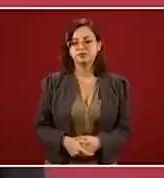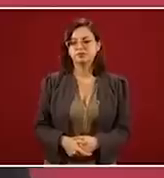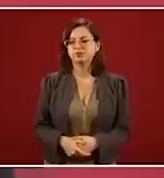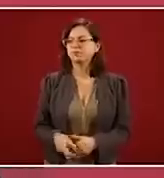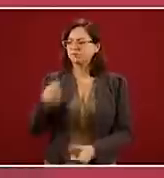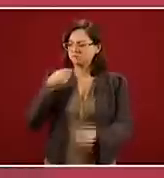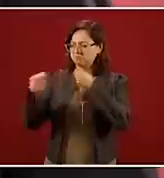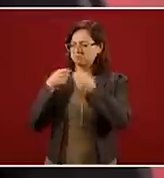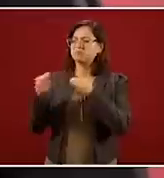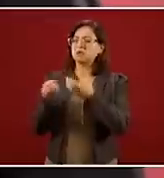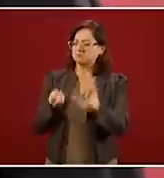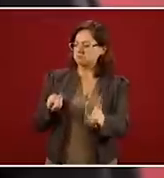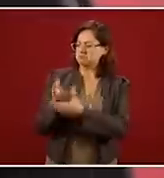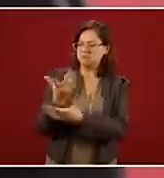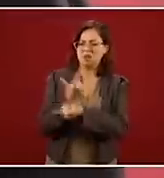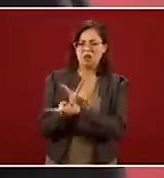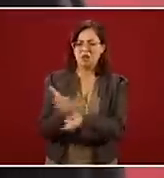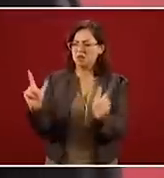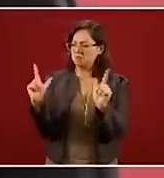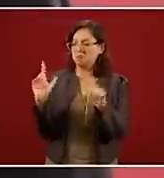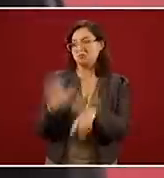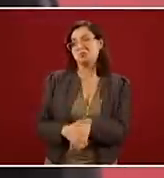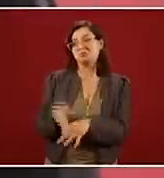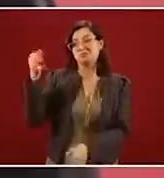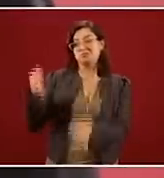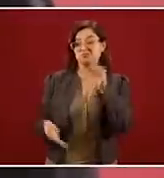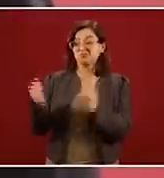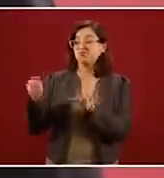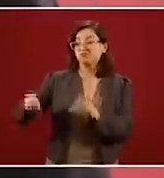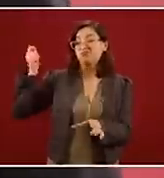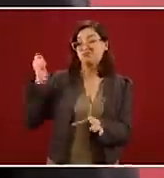sáquelo, ¿sí? Porque se lo está ordenando